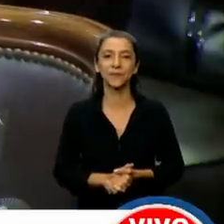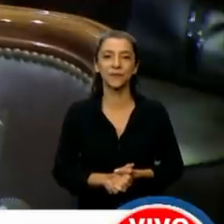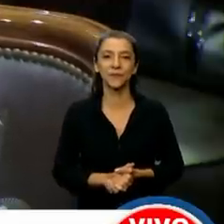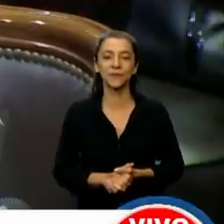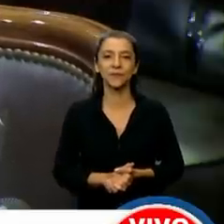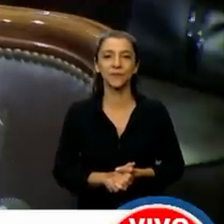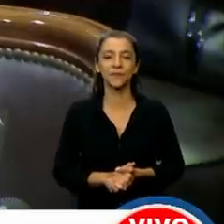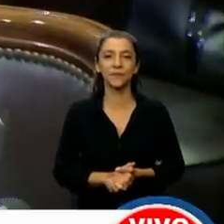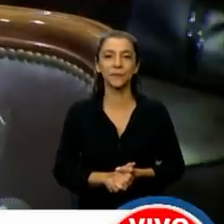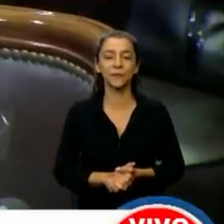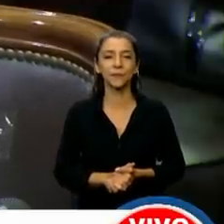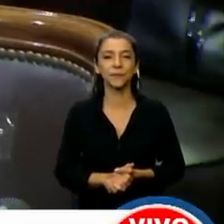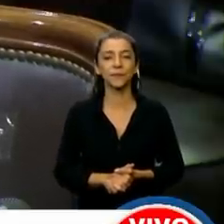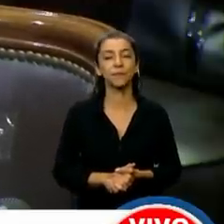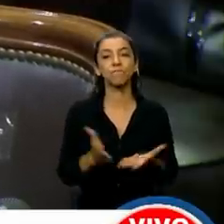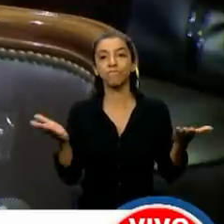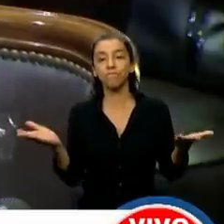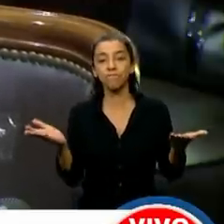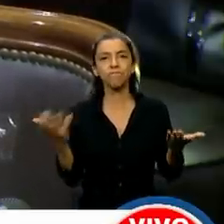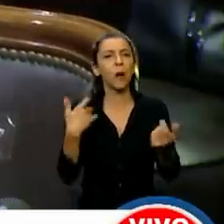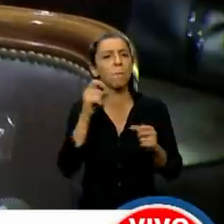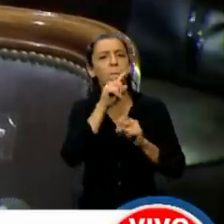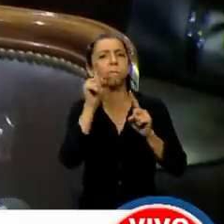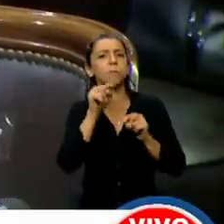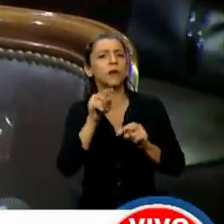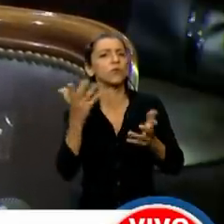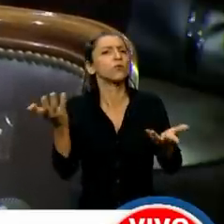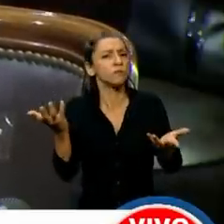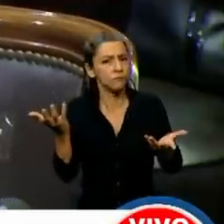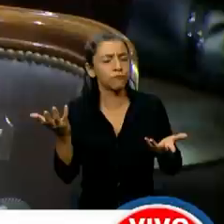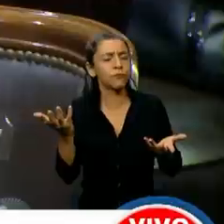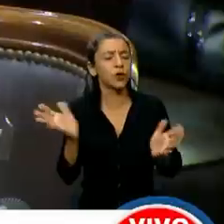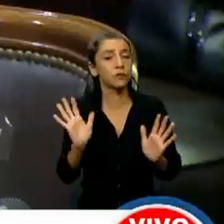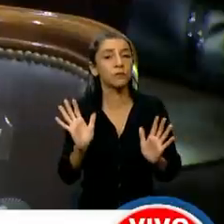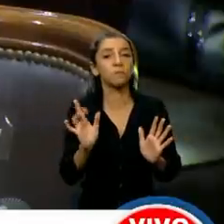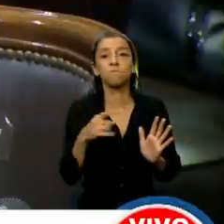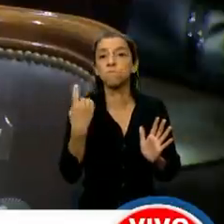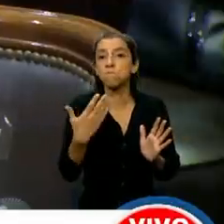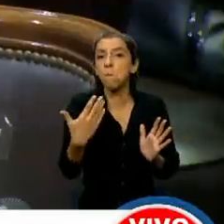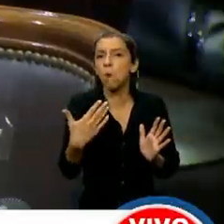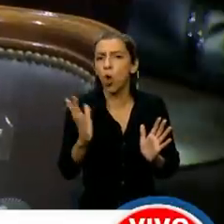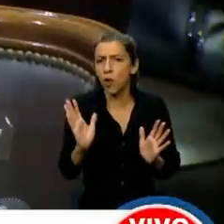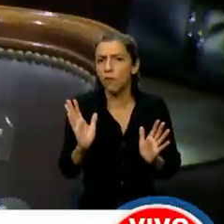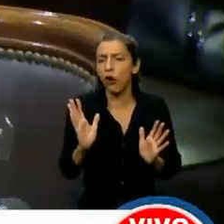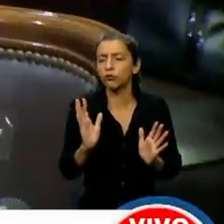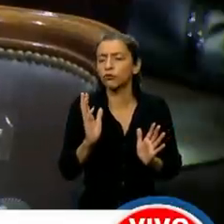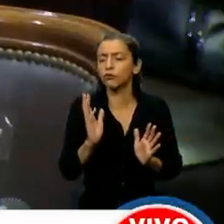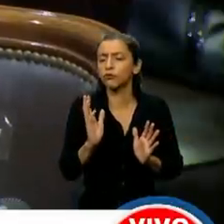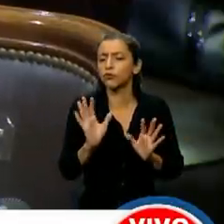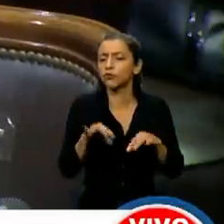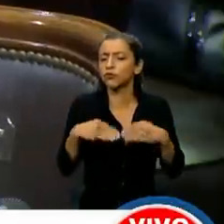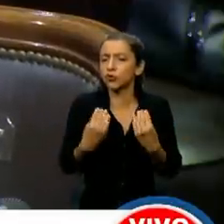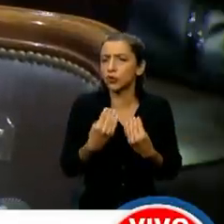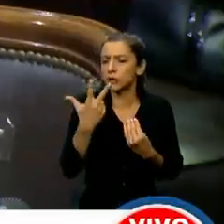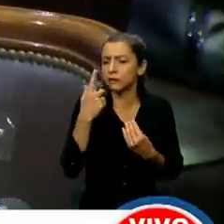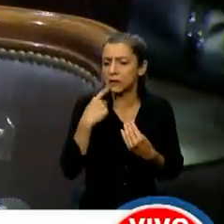y la pregunta sería es posible definir en nada más que tres días de una